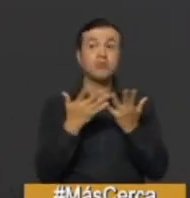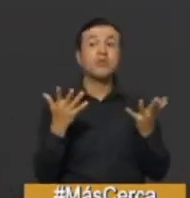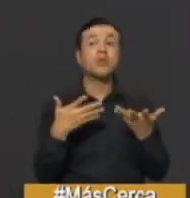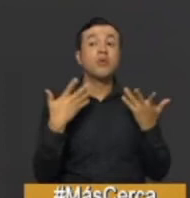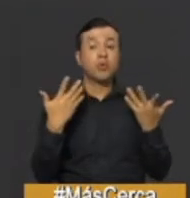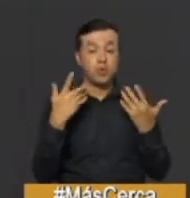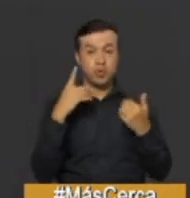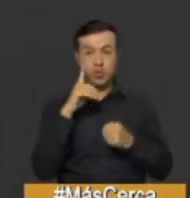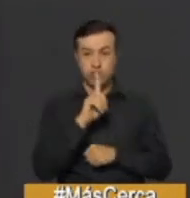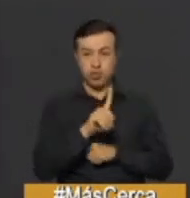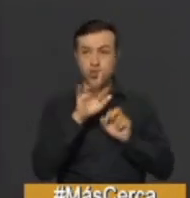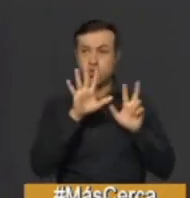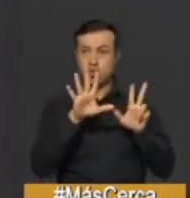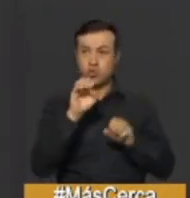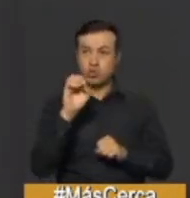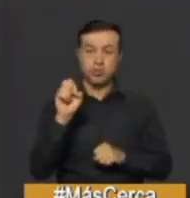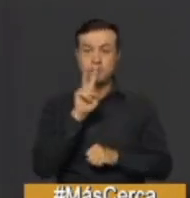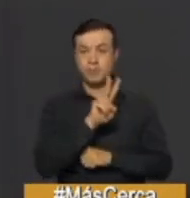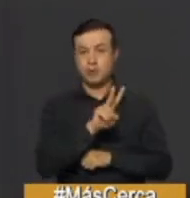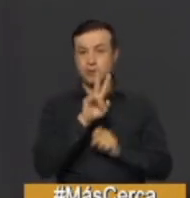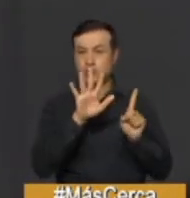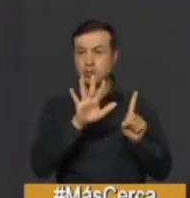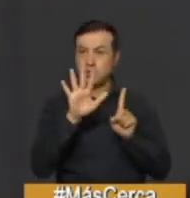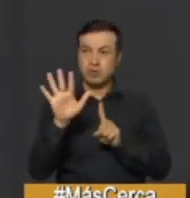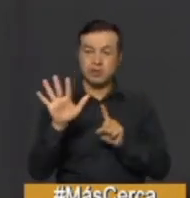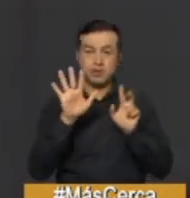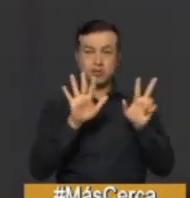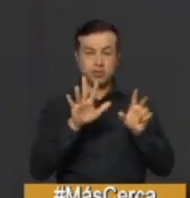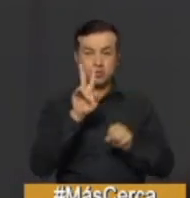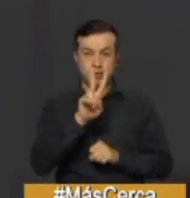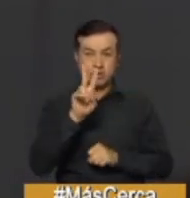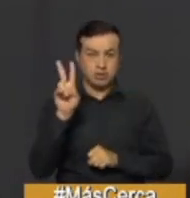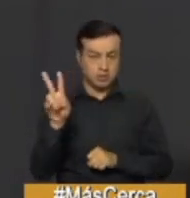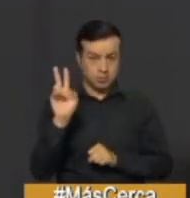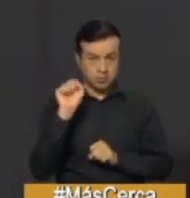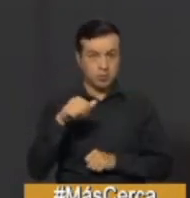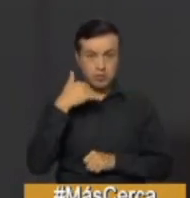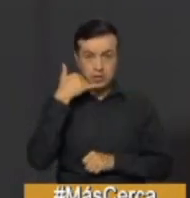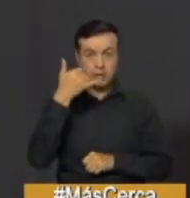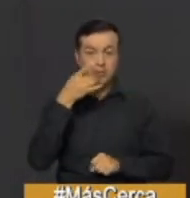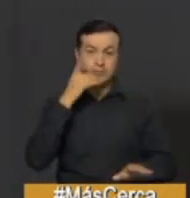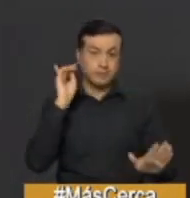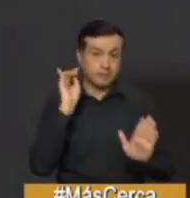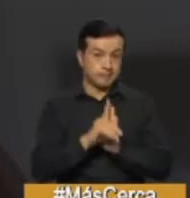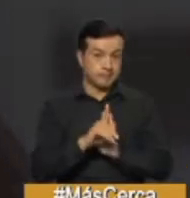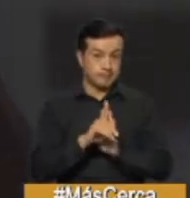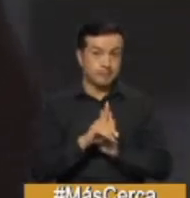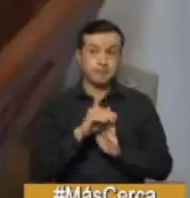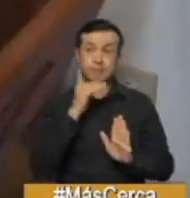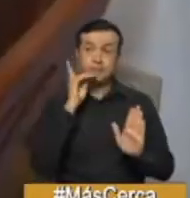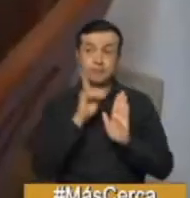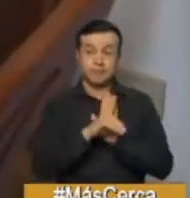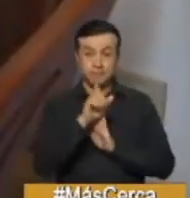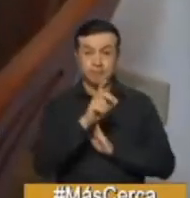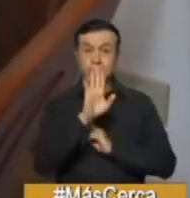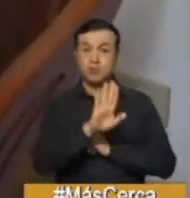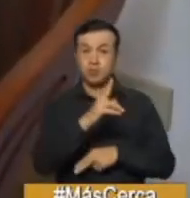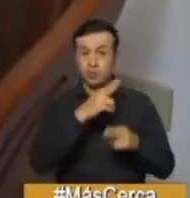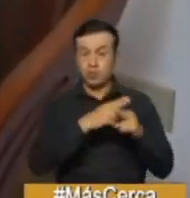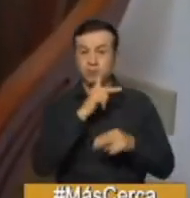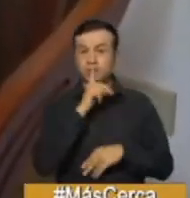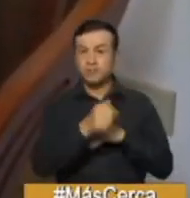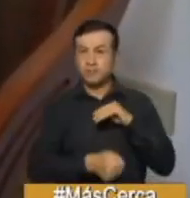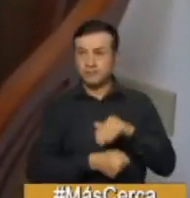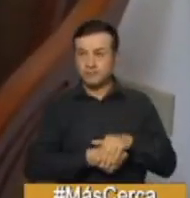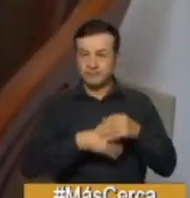través de la línea gratuita 1 826 68 22 el nombre del denunciante se mantendrá en absoluta